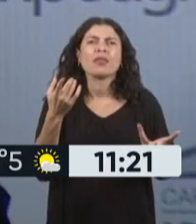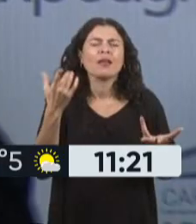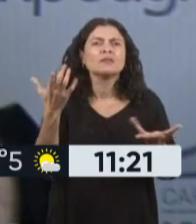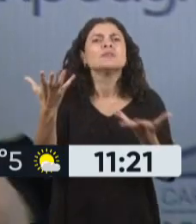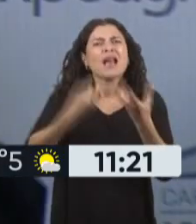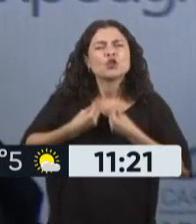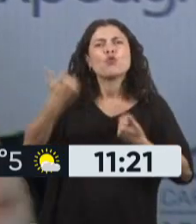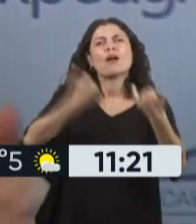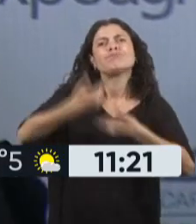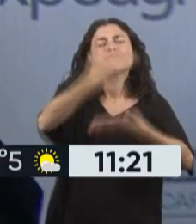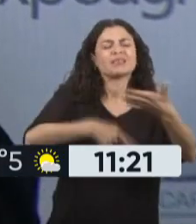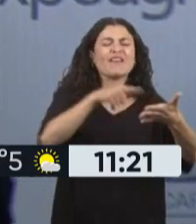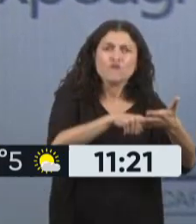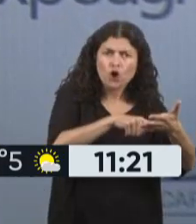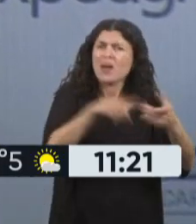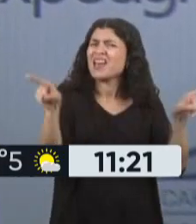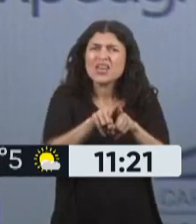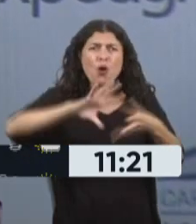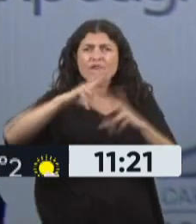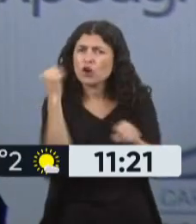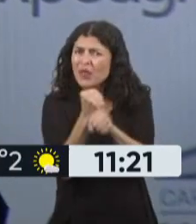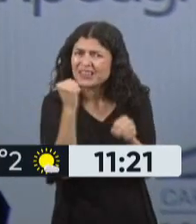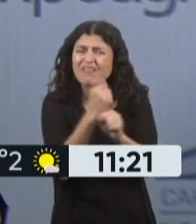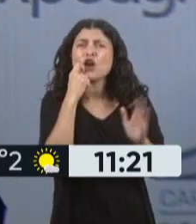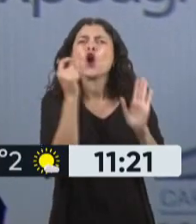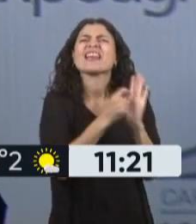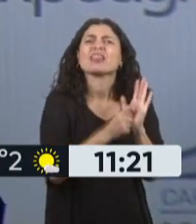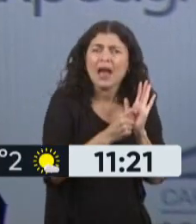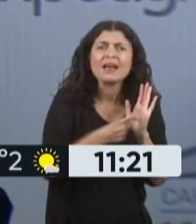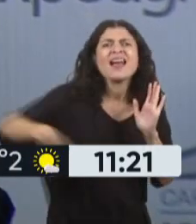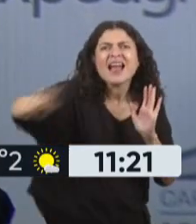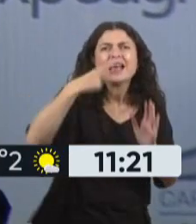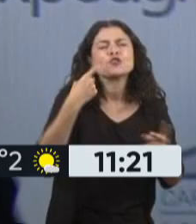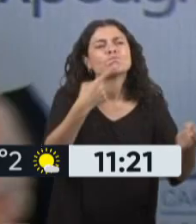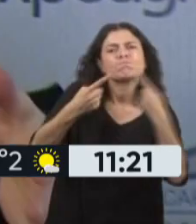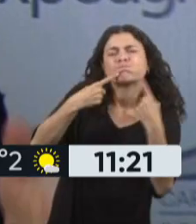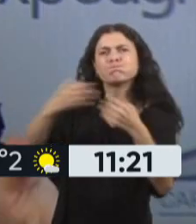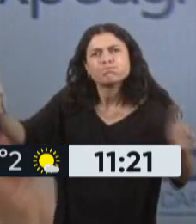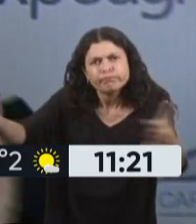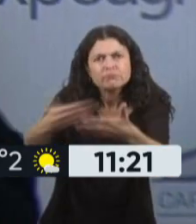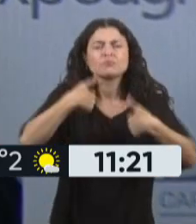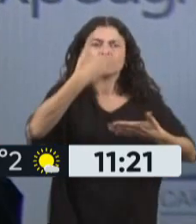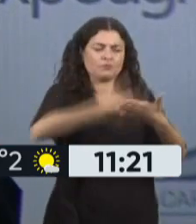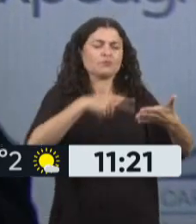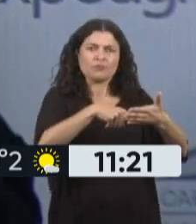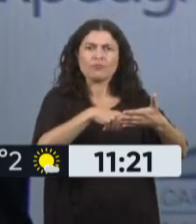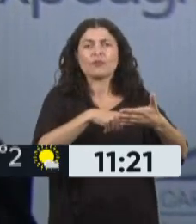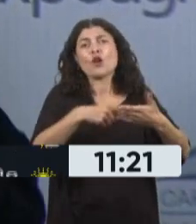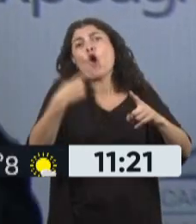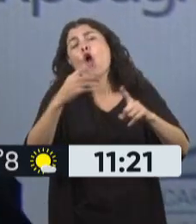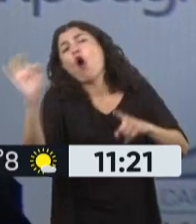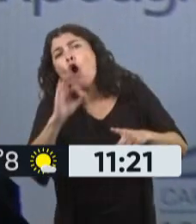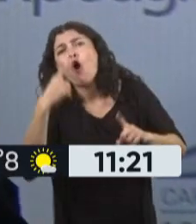Humano y en el INDEC, nada más que son distintas formas de frecuencias, si se toman en mensuales, digamos,